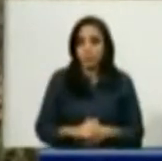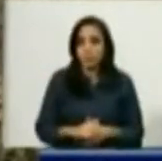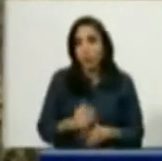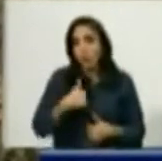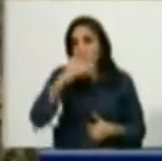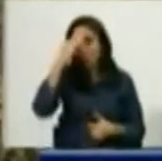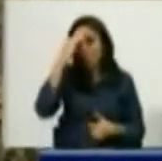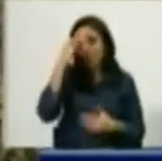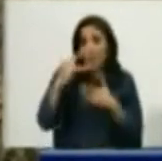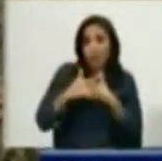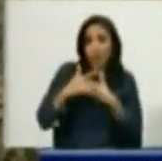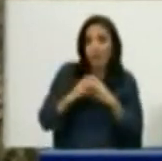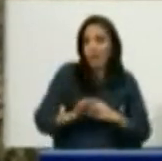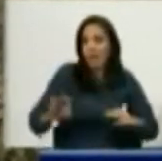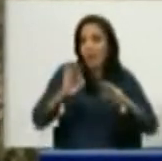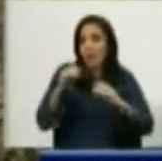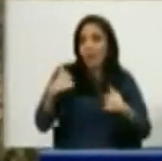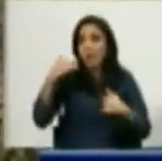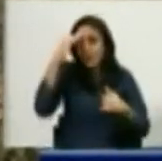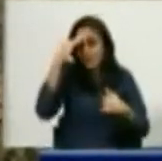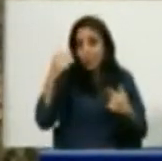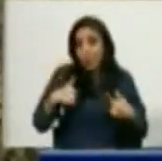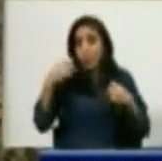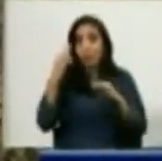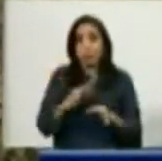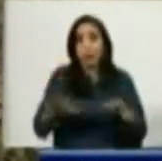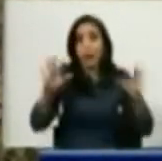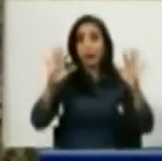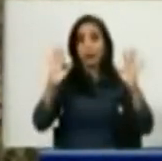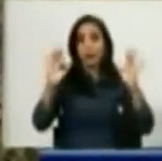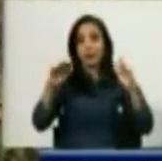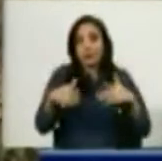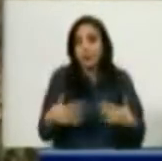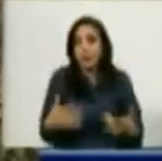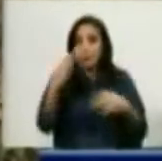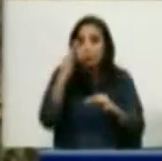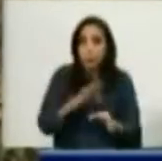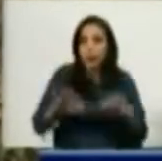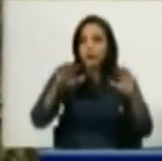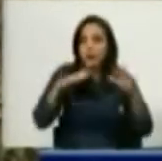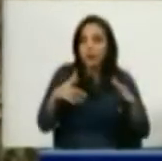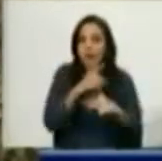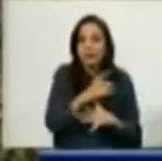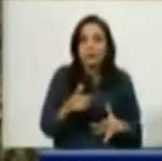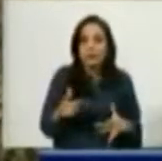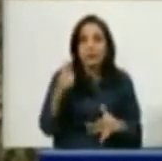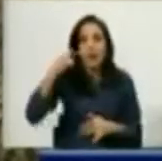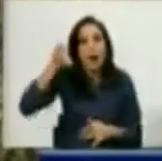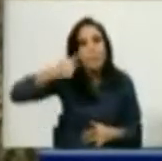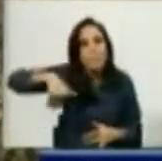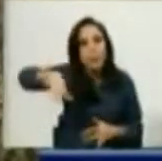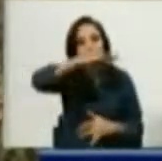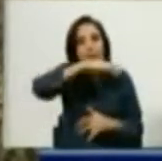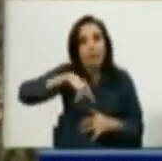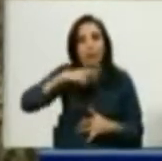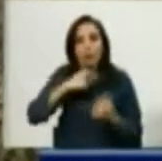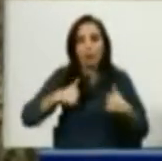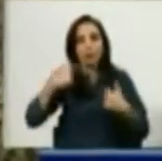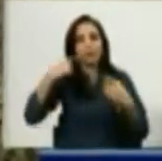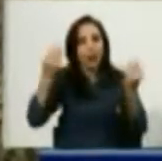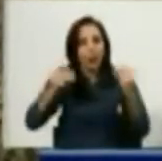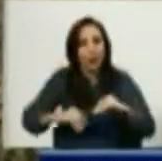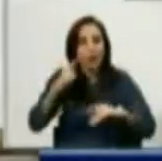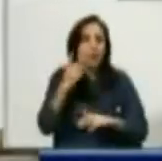sé que no me toca Si me hubiera tocado a mí la suerte de Lorenzo barquero que se lo tragó la sabana yo hubiese estado de acuerdo